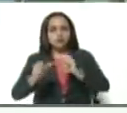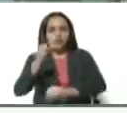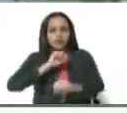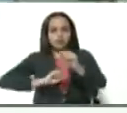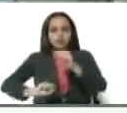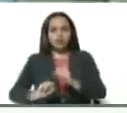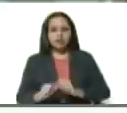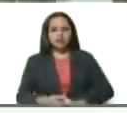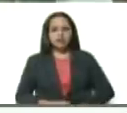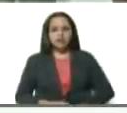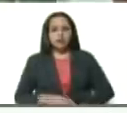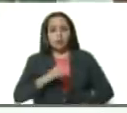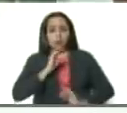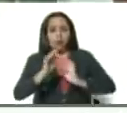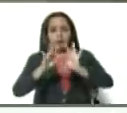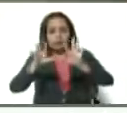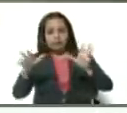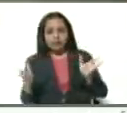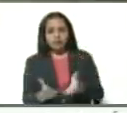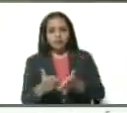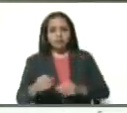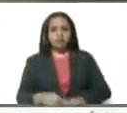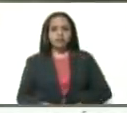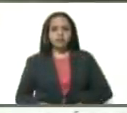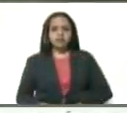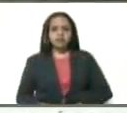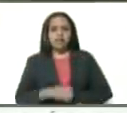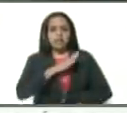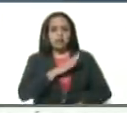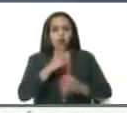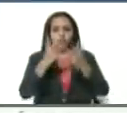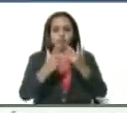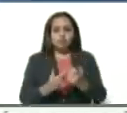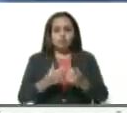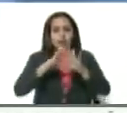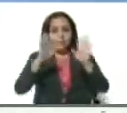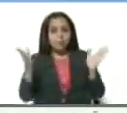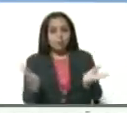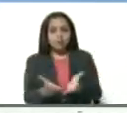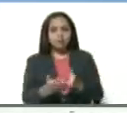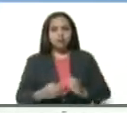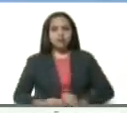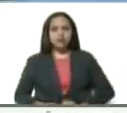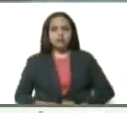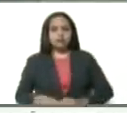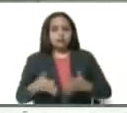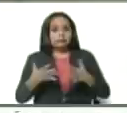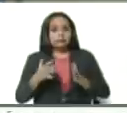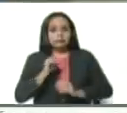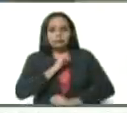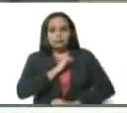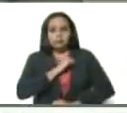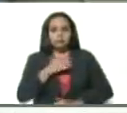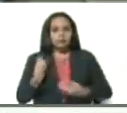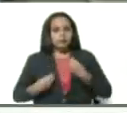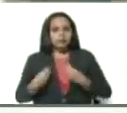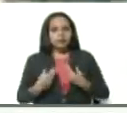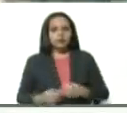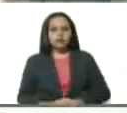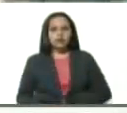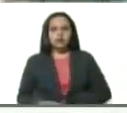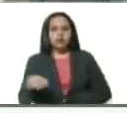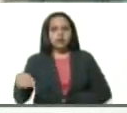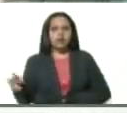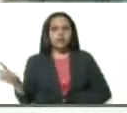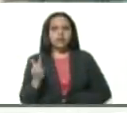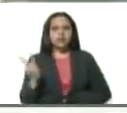una tremenda pandemia en el mundo, tremenda, y tengo los números en el mundo, espeluznante. Y aquí en